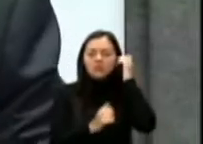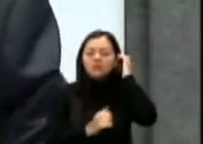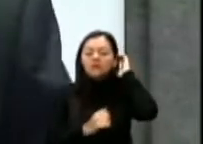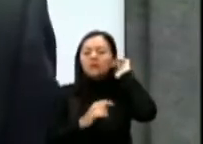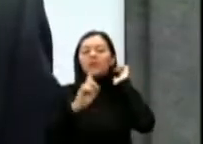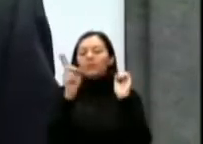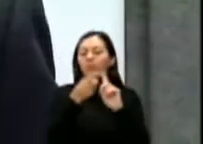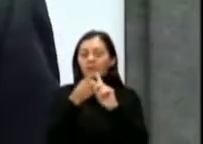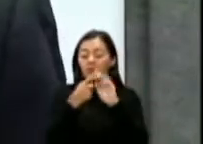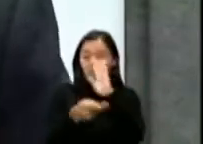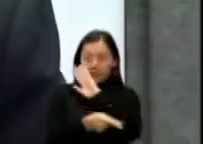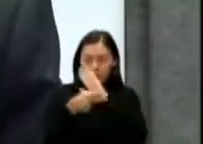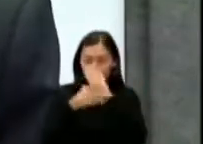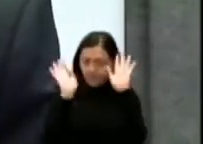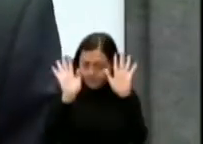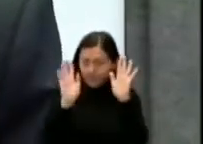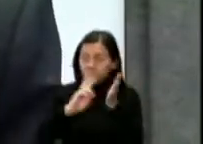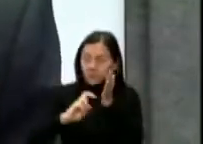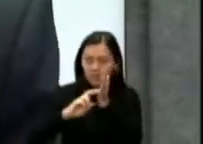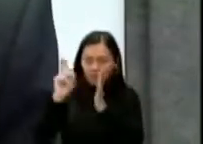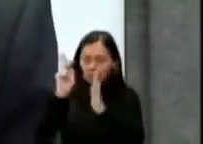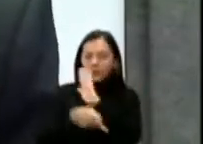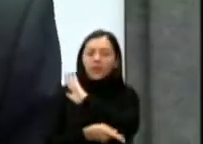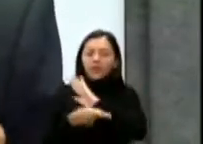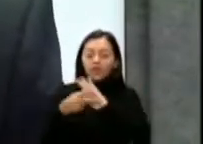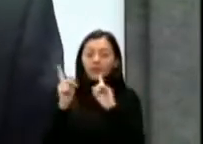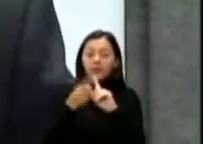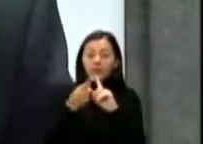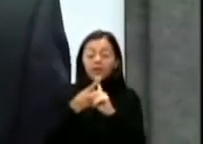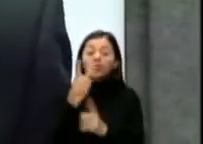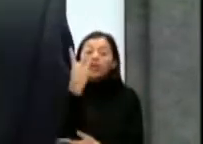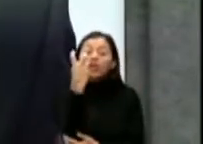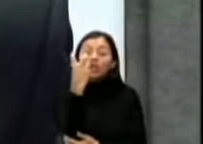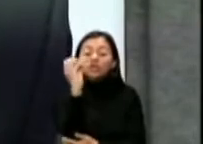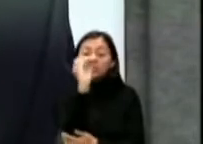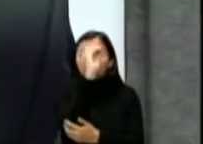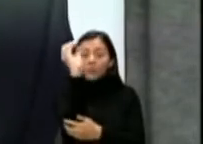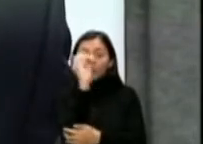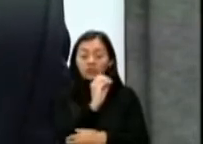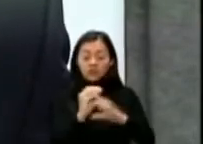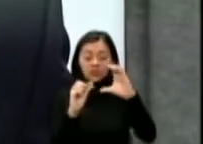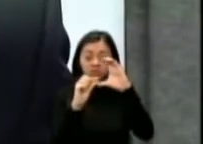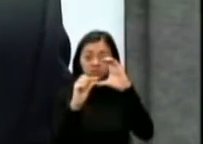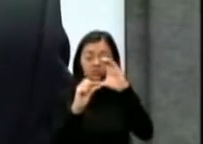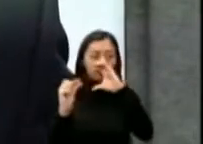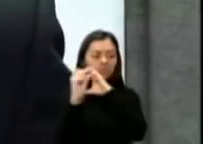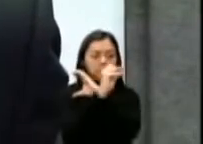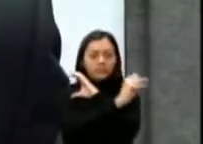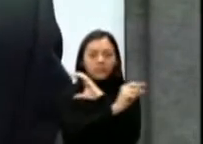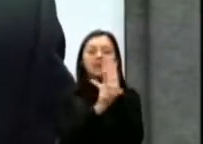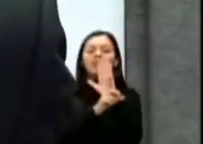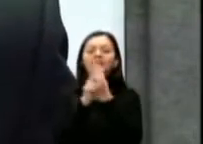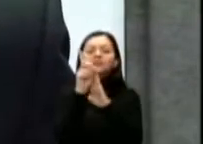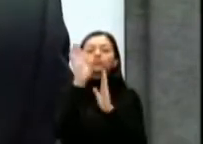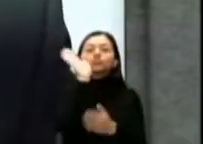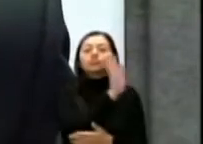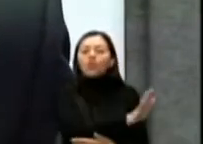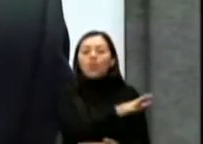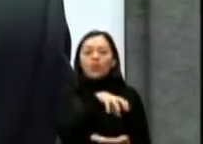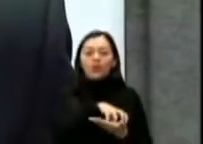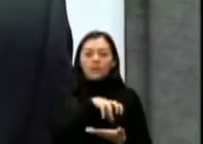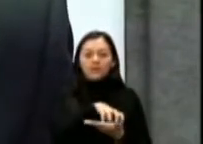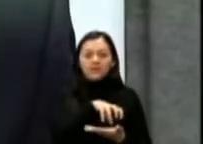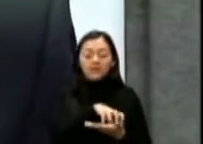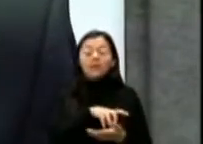primero la operación petrolera el 12 por ciento petrolera se queda para desarrollo local eso